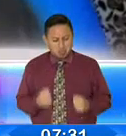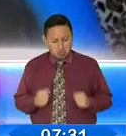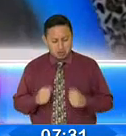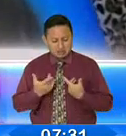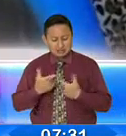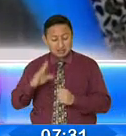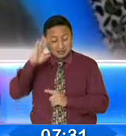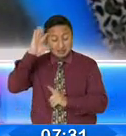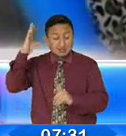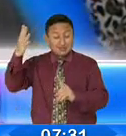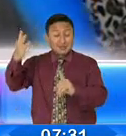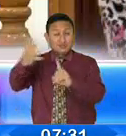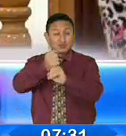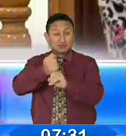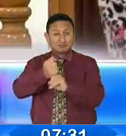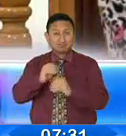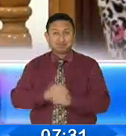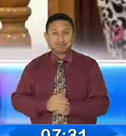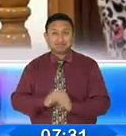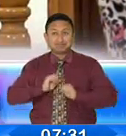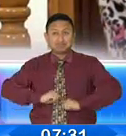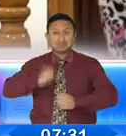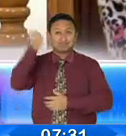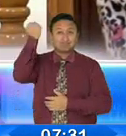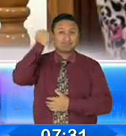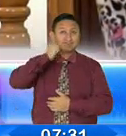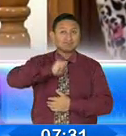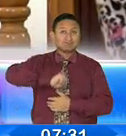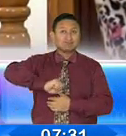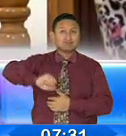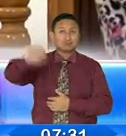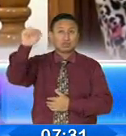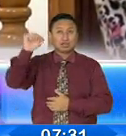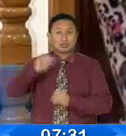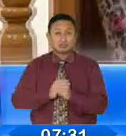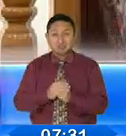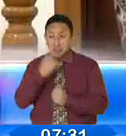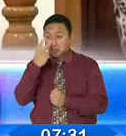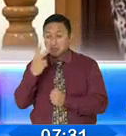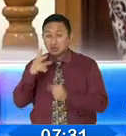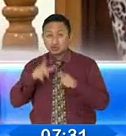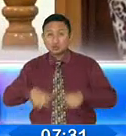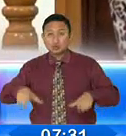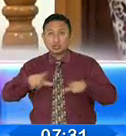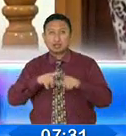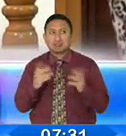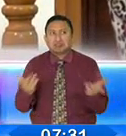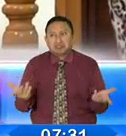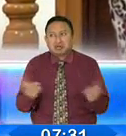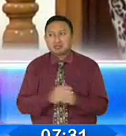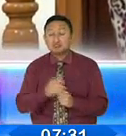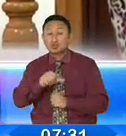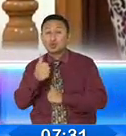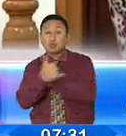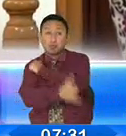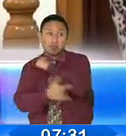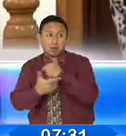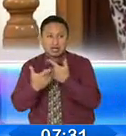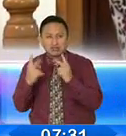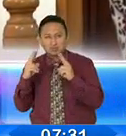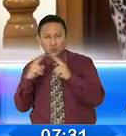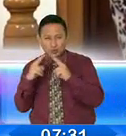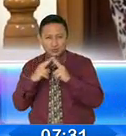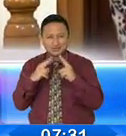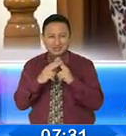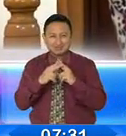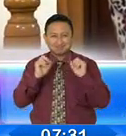e ilusiones. Viajar y ver lugares, no sé, otros países y conocer